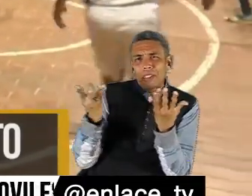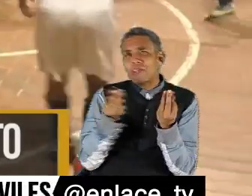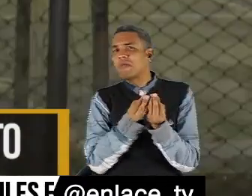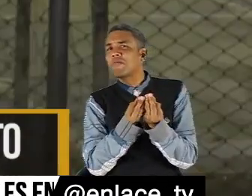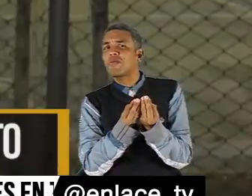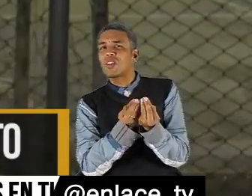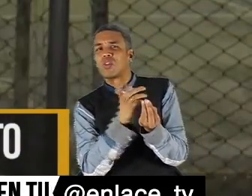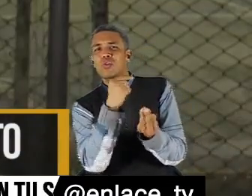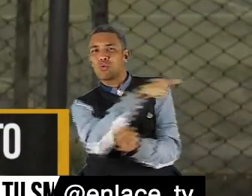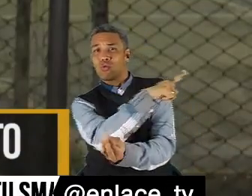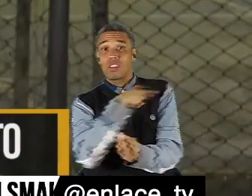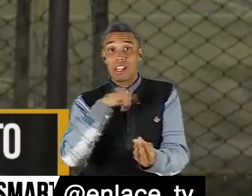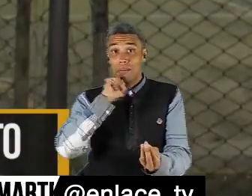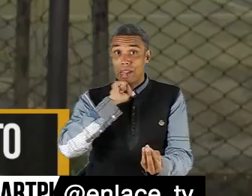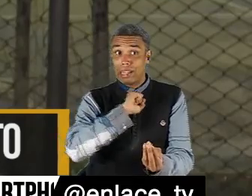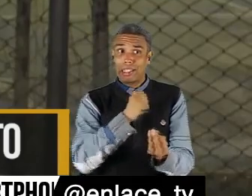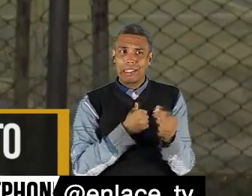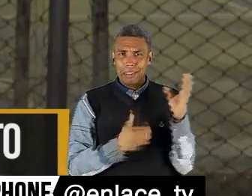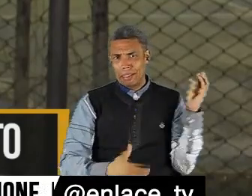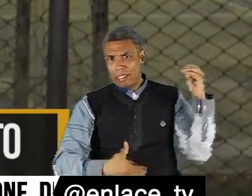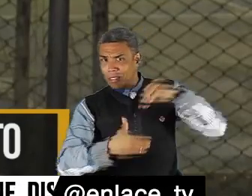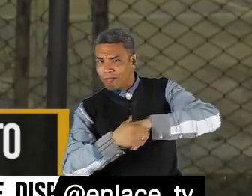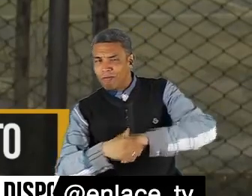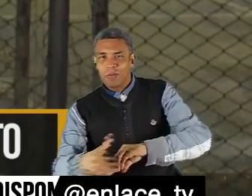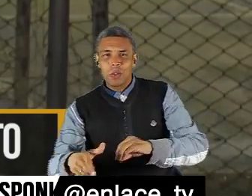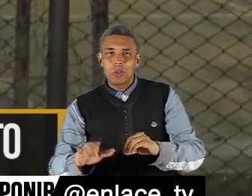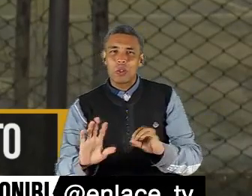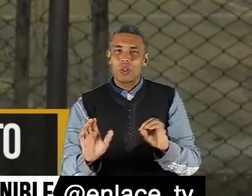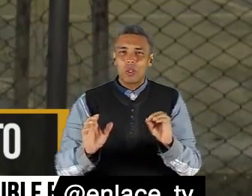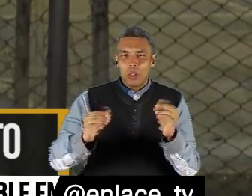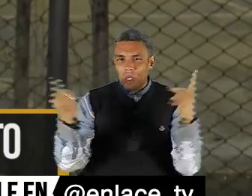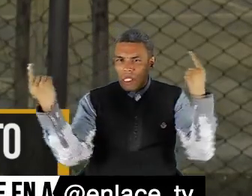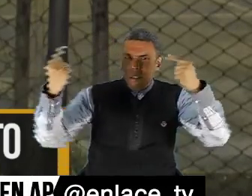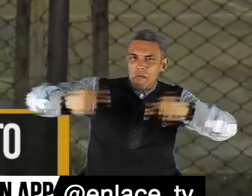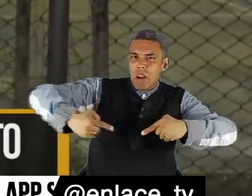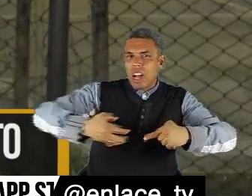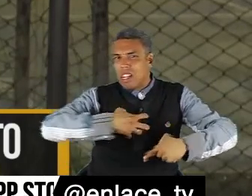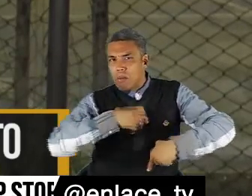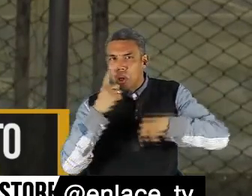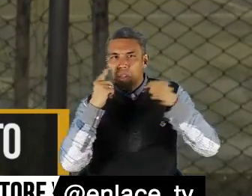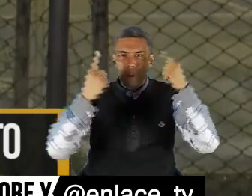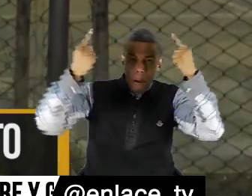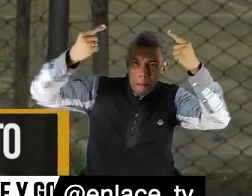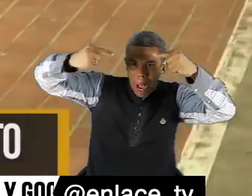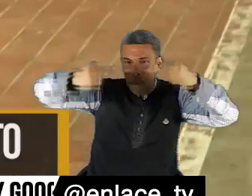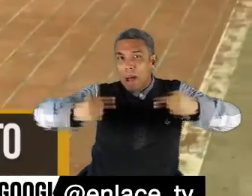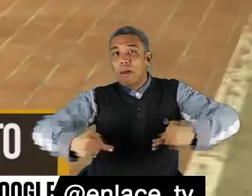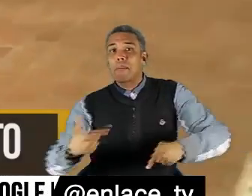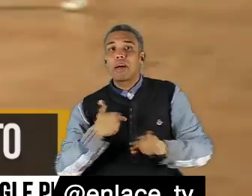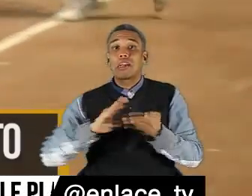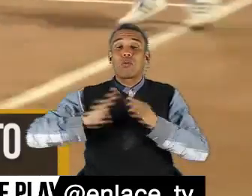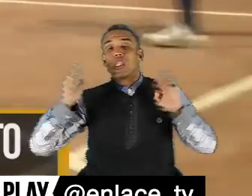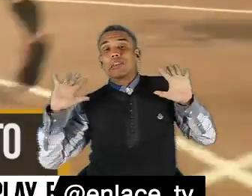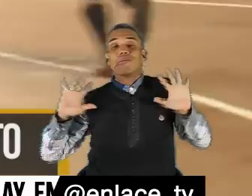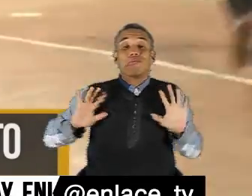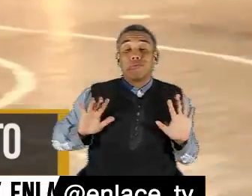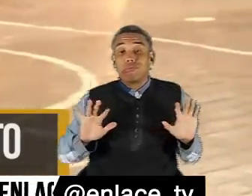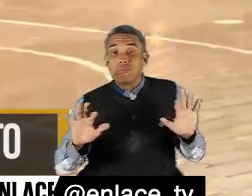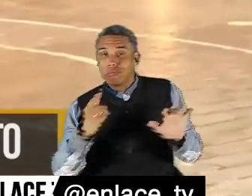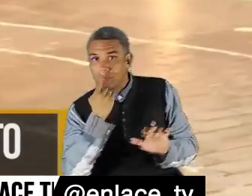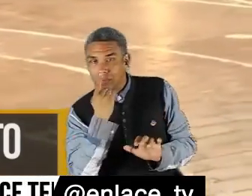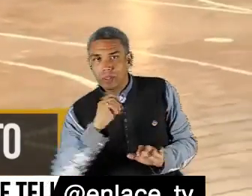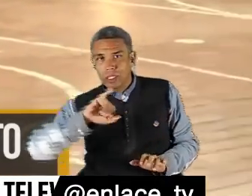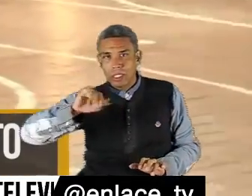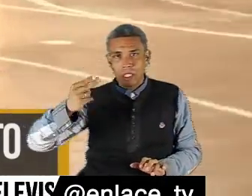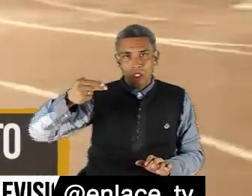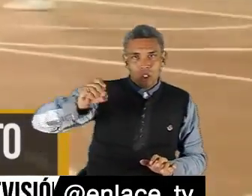dice, toda la comunidad a ver los partidos allá, llega mucha afición de allá del pueblo a ver los partidos. Hasta la fecha, Jonathan Peña del